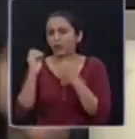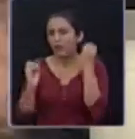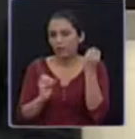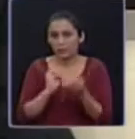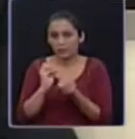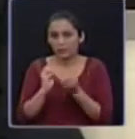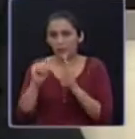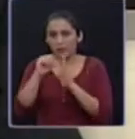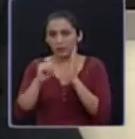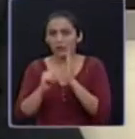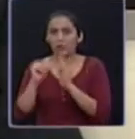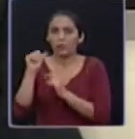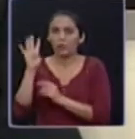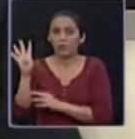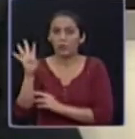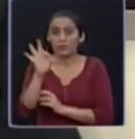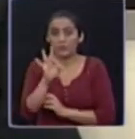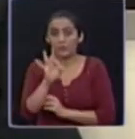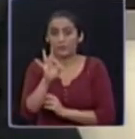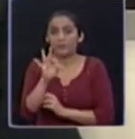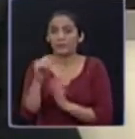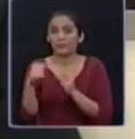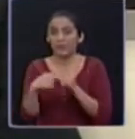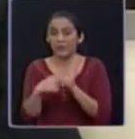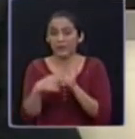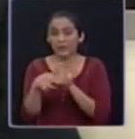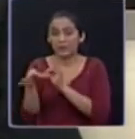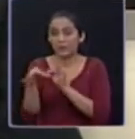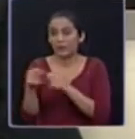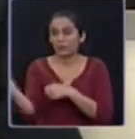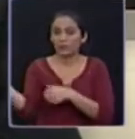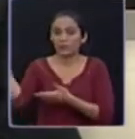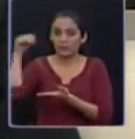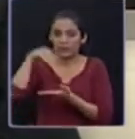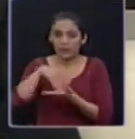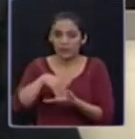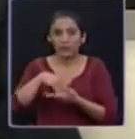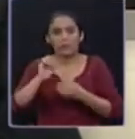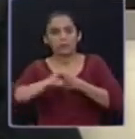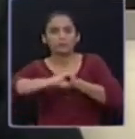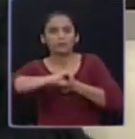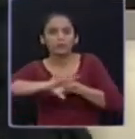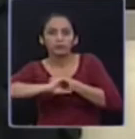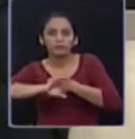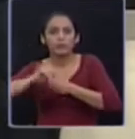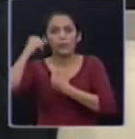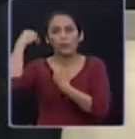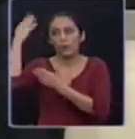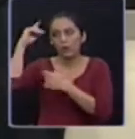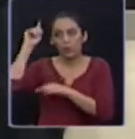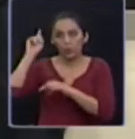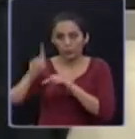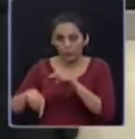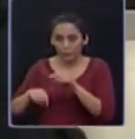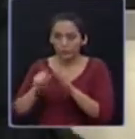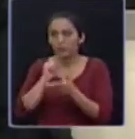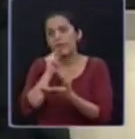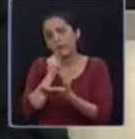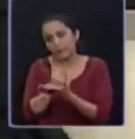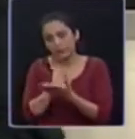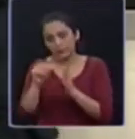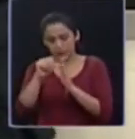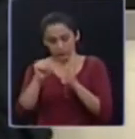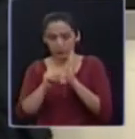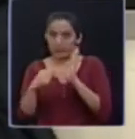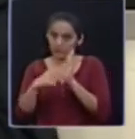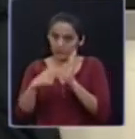el artículo 49 de la ley de movilidad humana, y eso es cierto, pero un visitante, los visitantes temporales